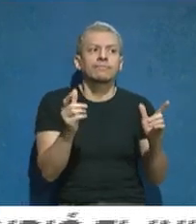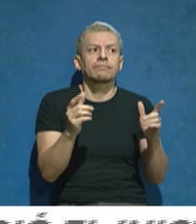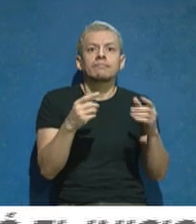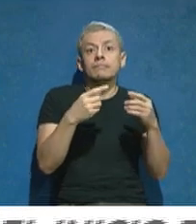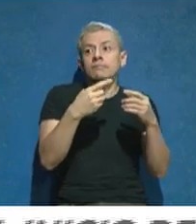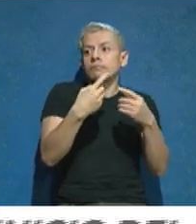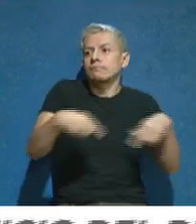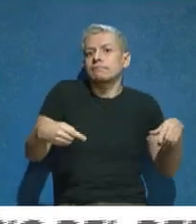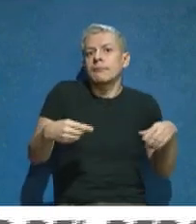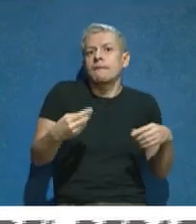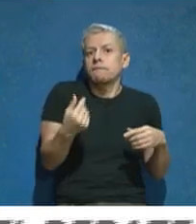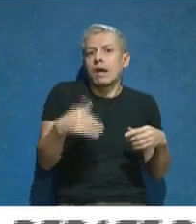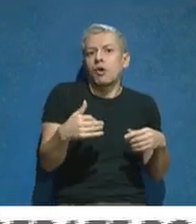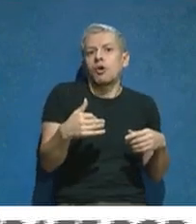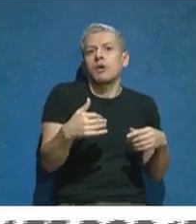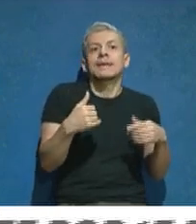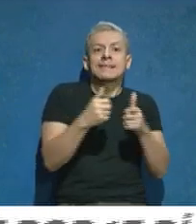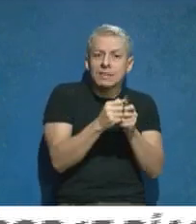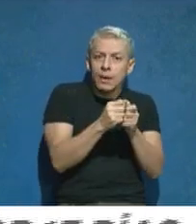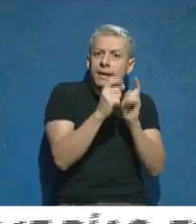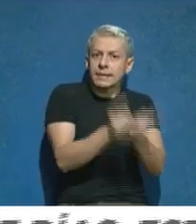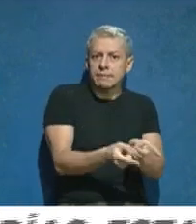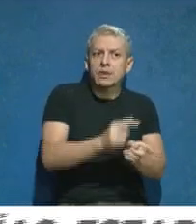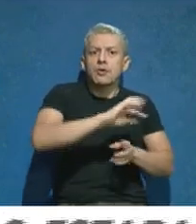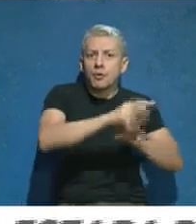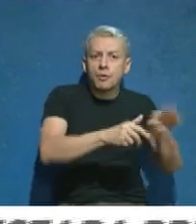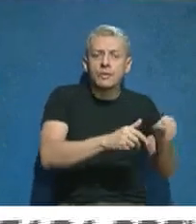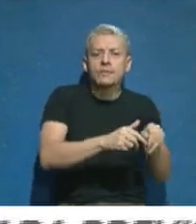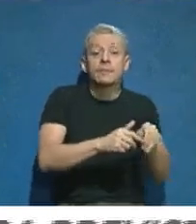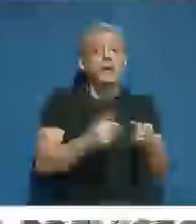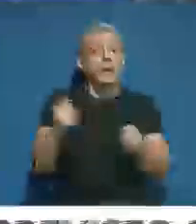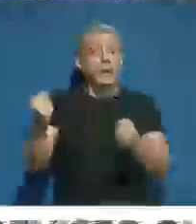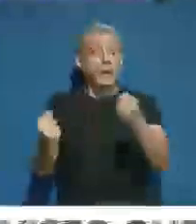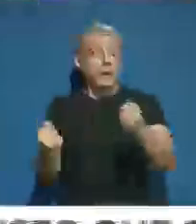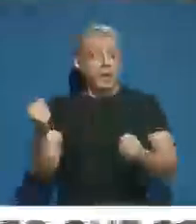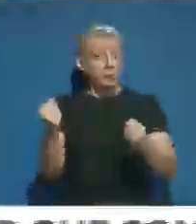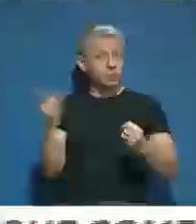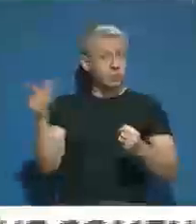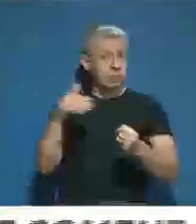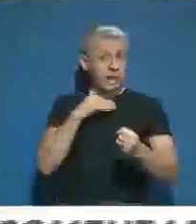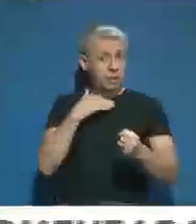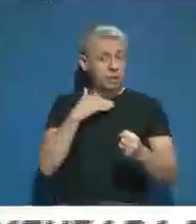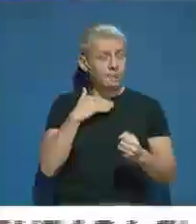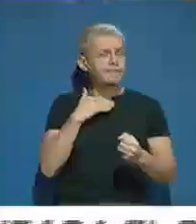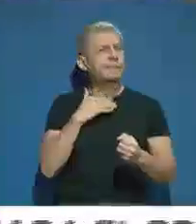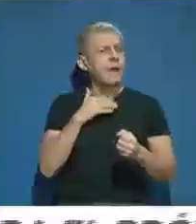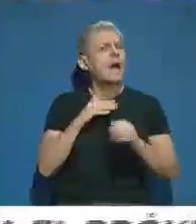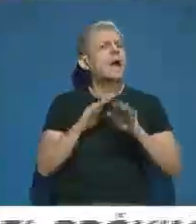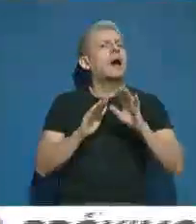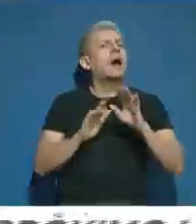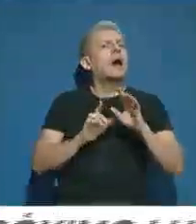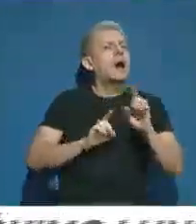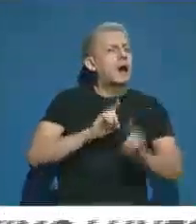valor de la propiedad, incluso teléfonos celulares. Los vehículos que utilizan estos sujetos, en algunos casos los testigos dicen que